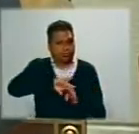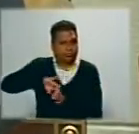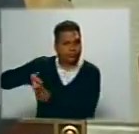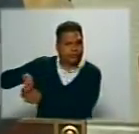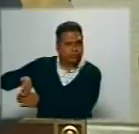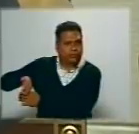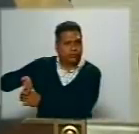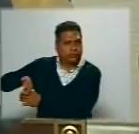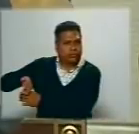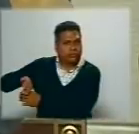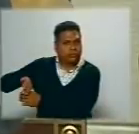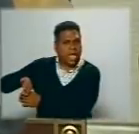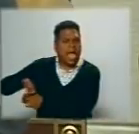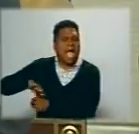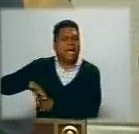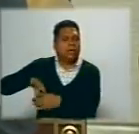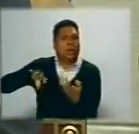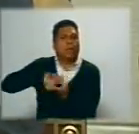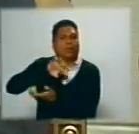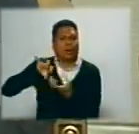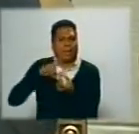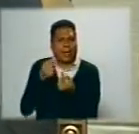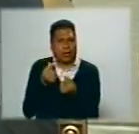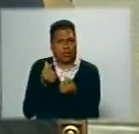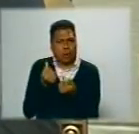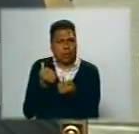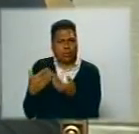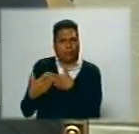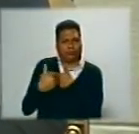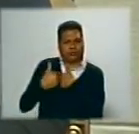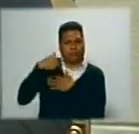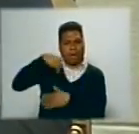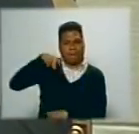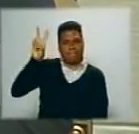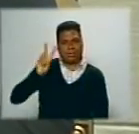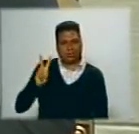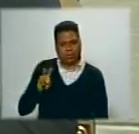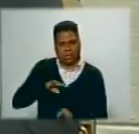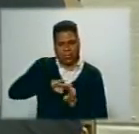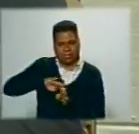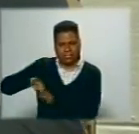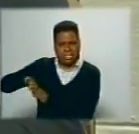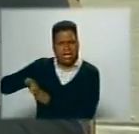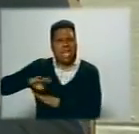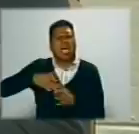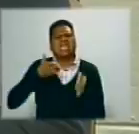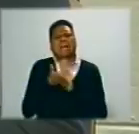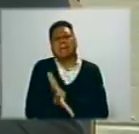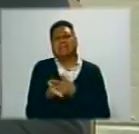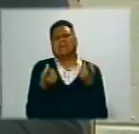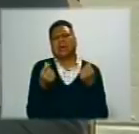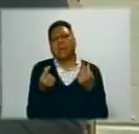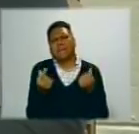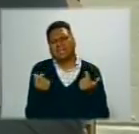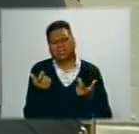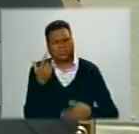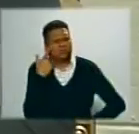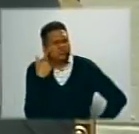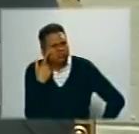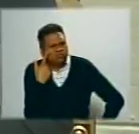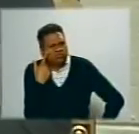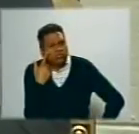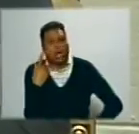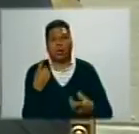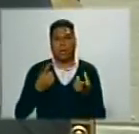esa consideración de guerra económica, se nos hace muy difícil entender qué es lo que está pasando con los precios.